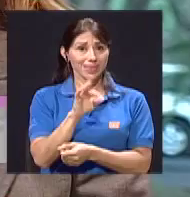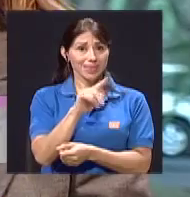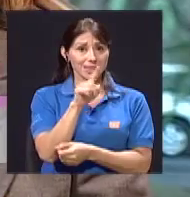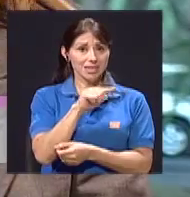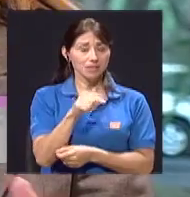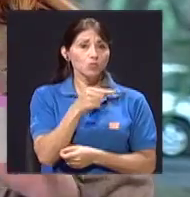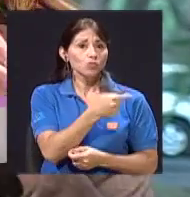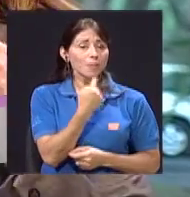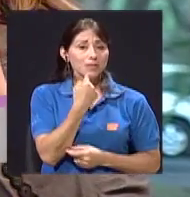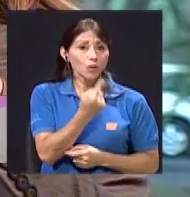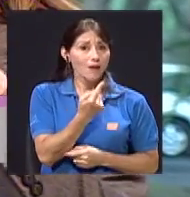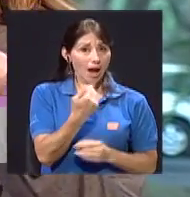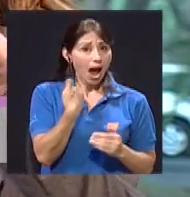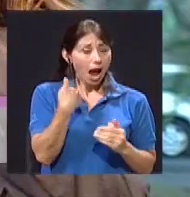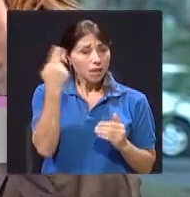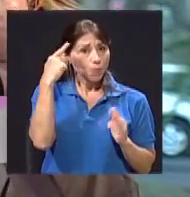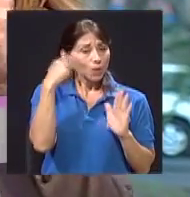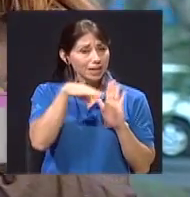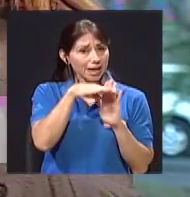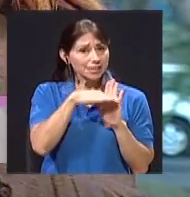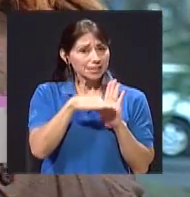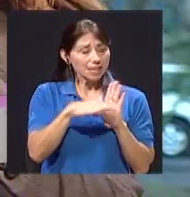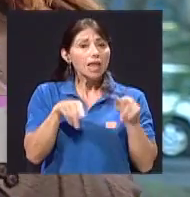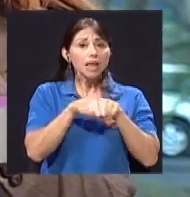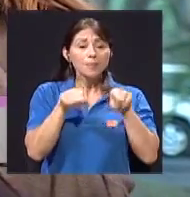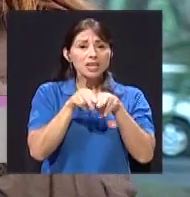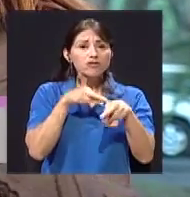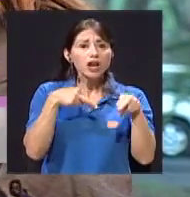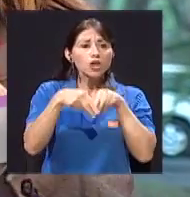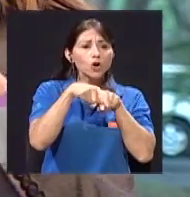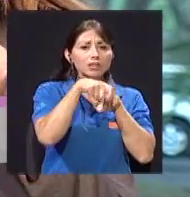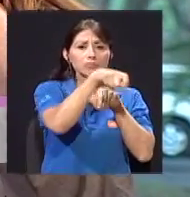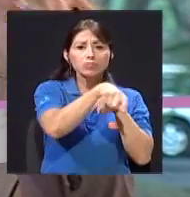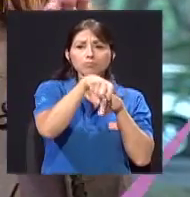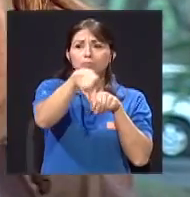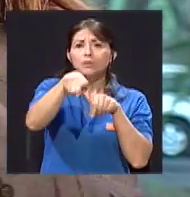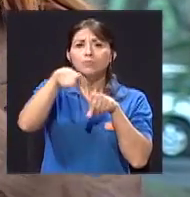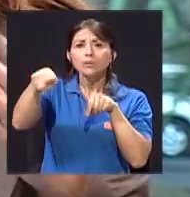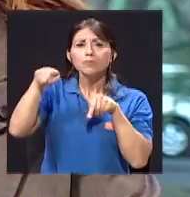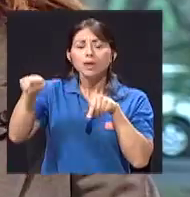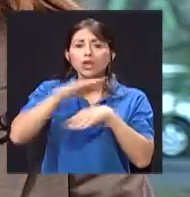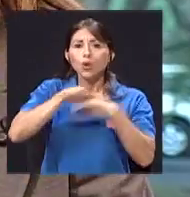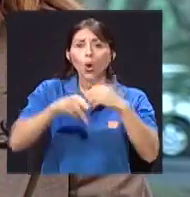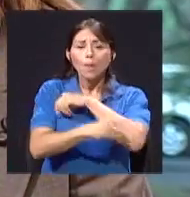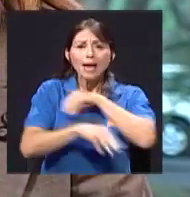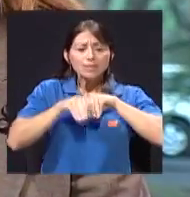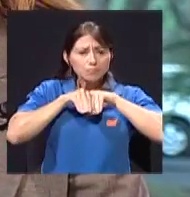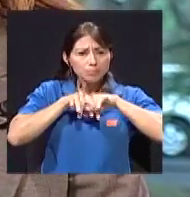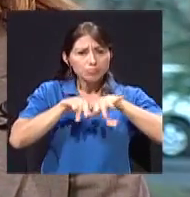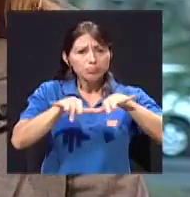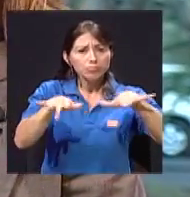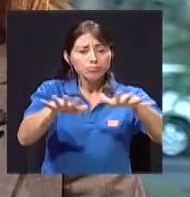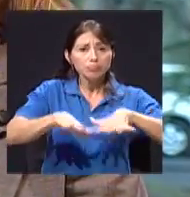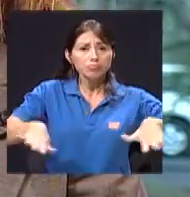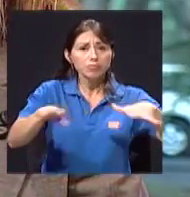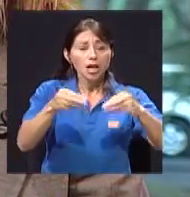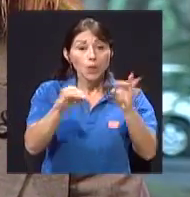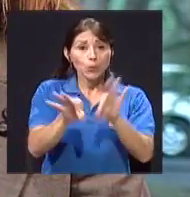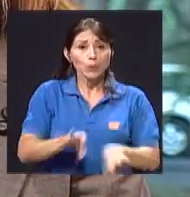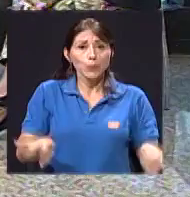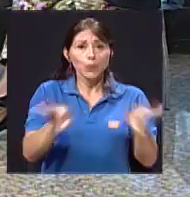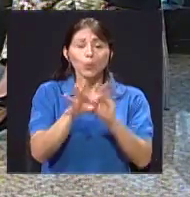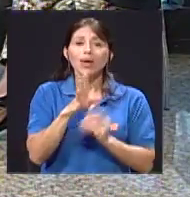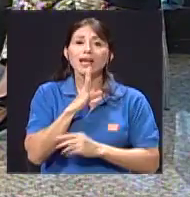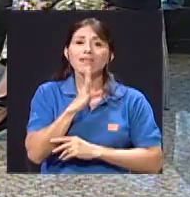también que hay políticas incluso que están en las regiones, en toda nuestra población, a lo largo y ancho de nuestro territorio. Sería importante hablar